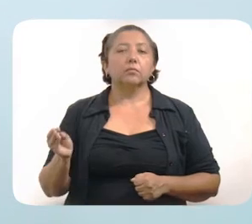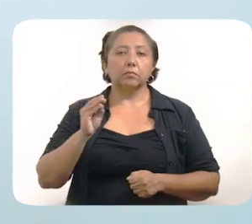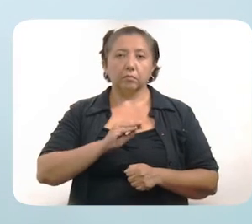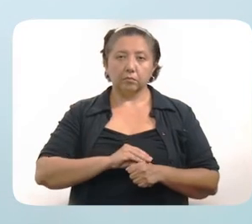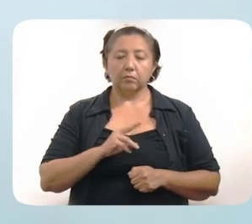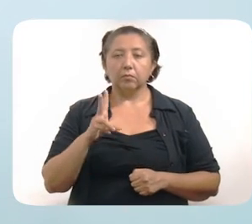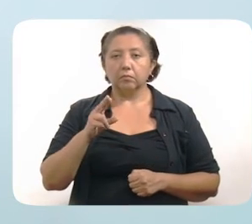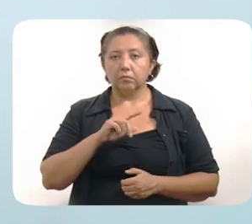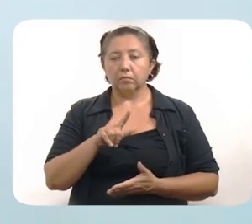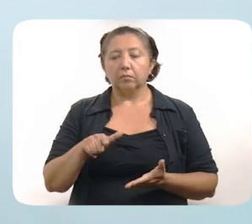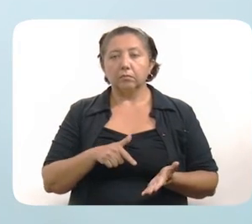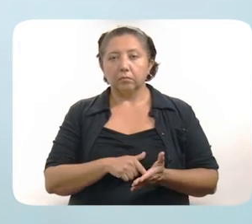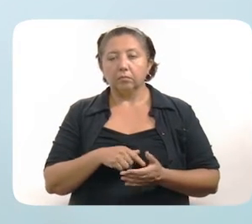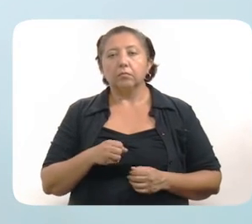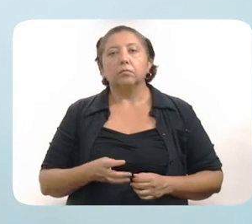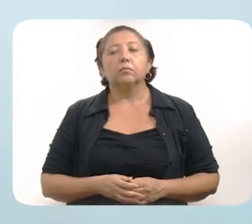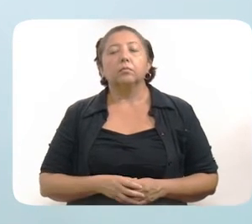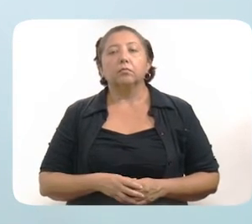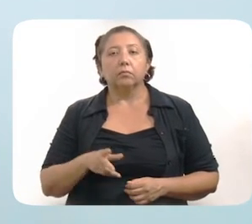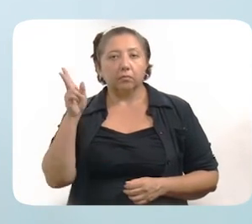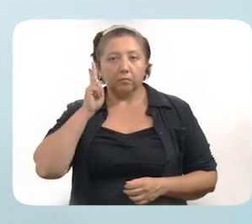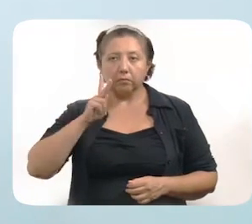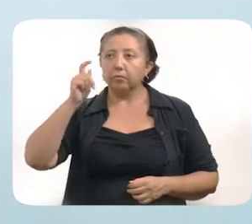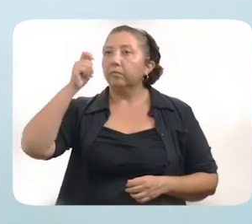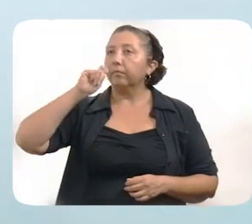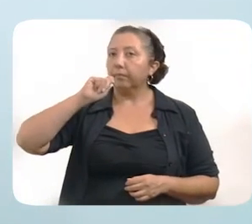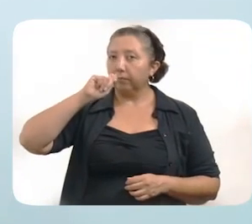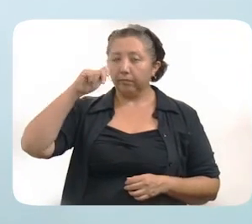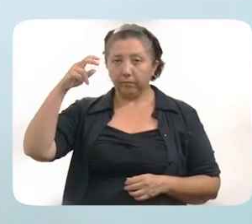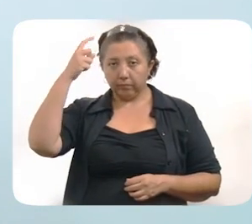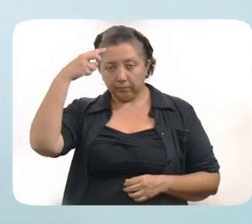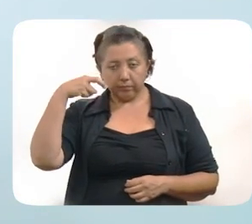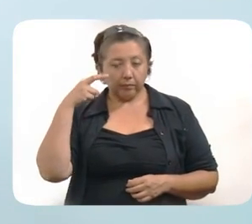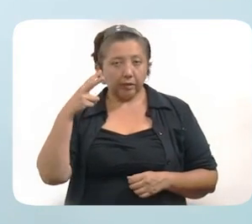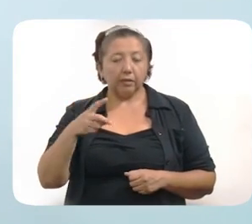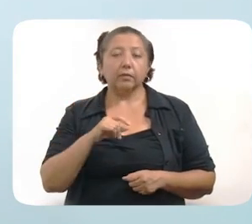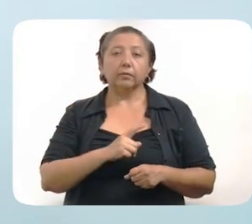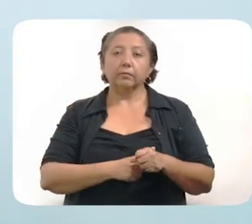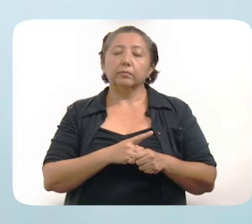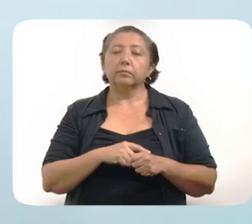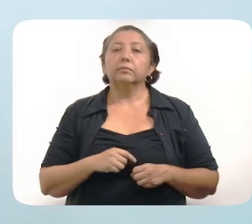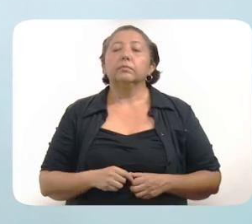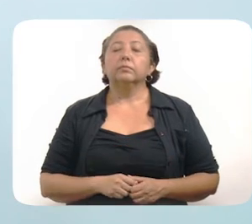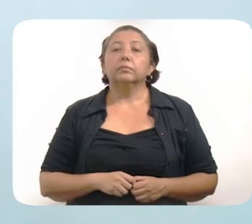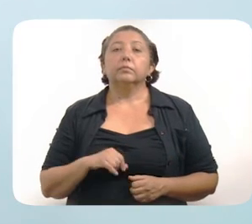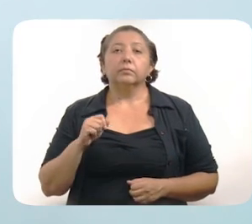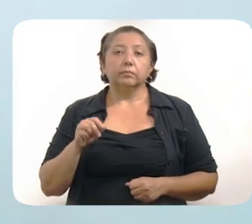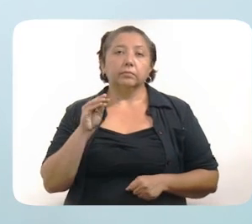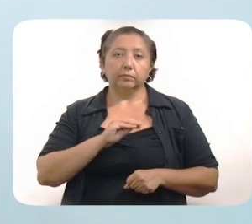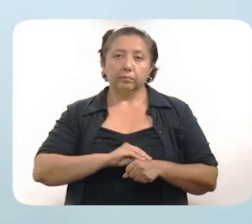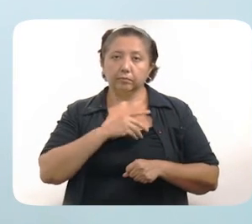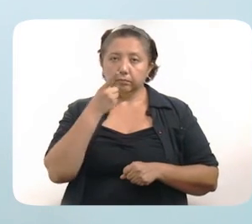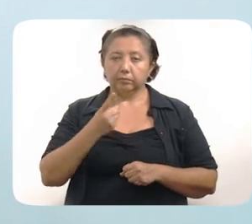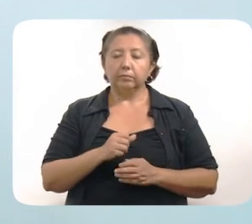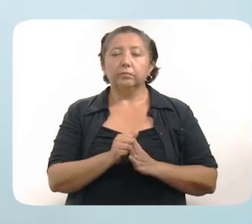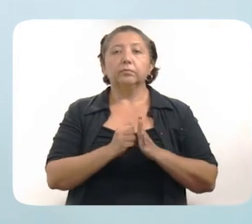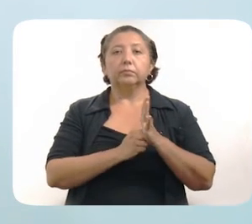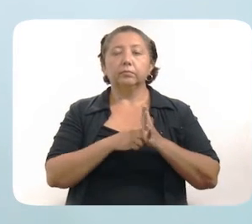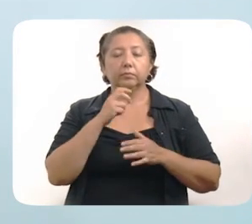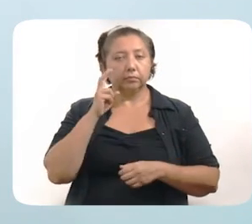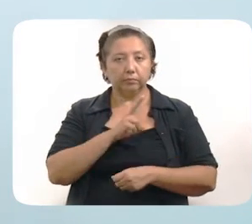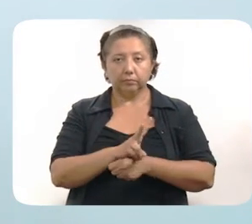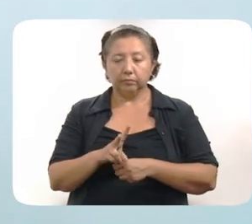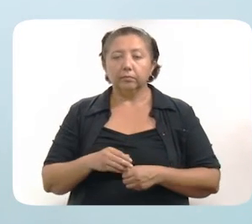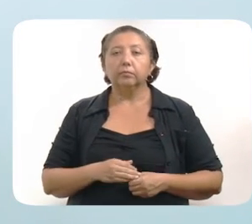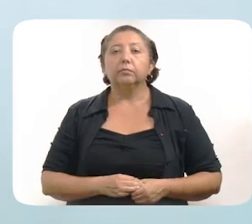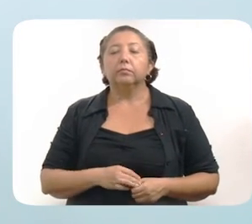suma la instalación de módulos itinerantes para la toma de muestras para detección oportuna de coronavirus y la implementación de un sistema de rastreo